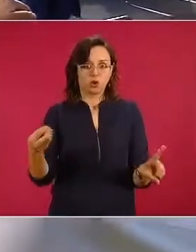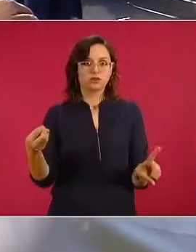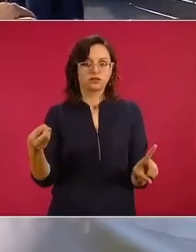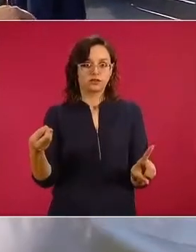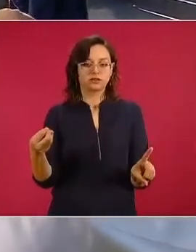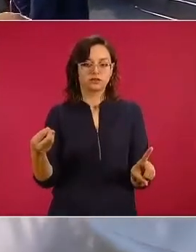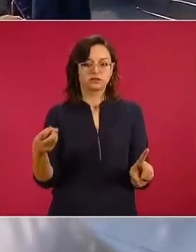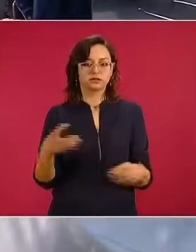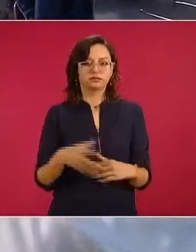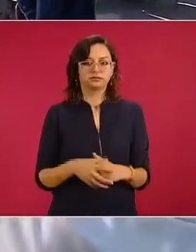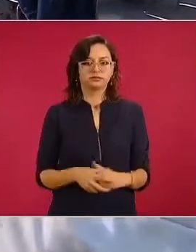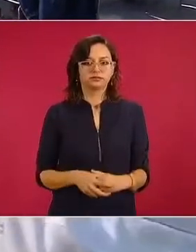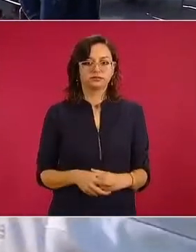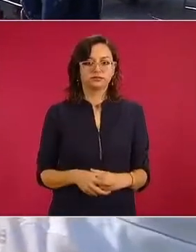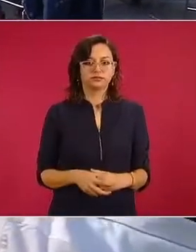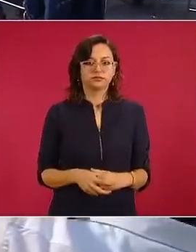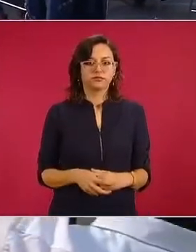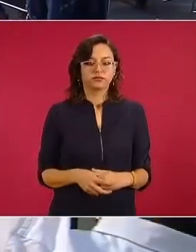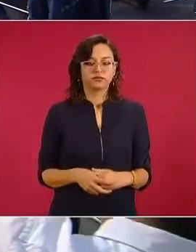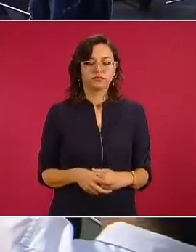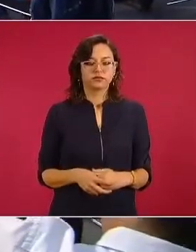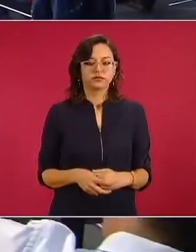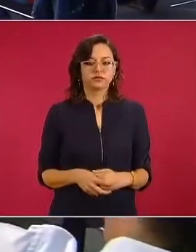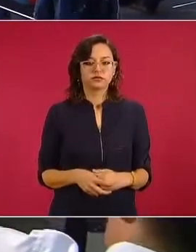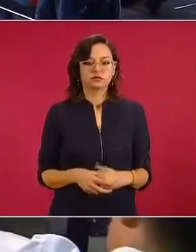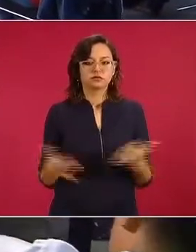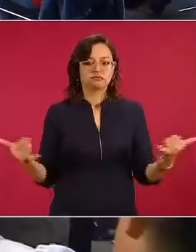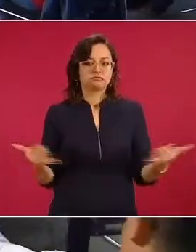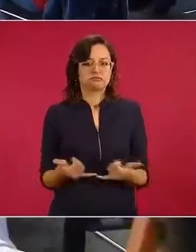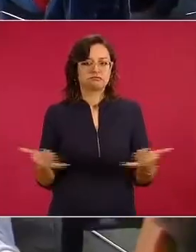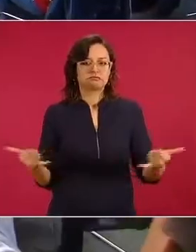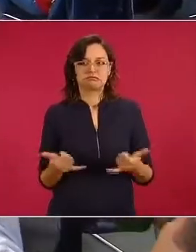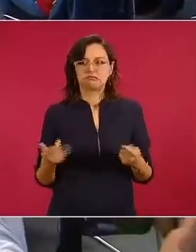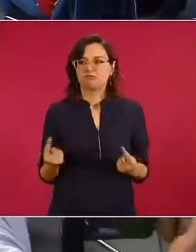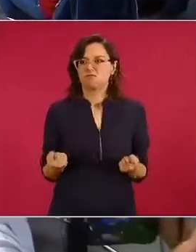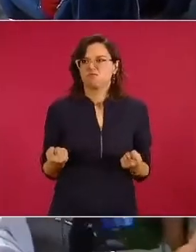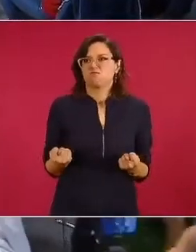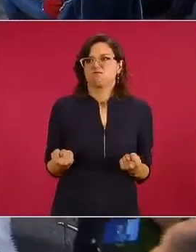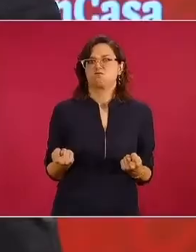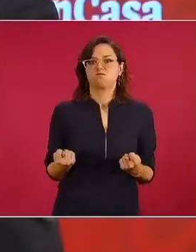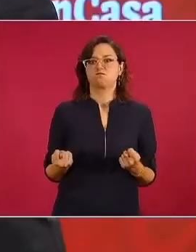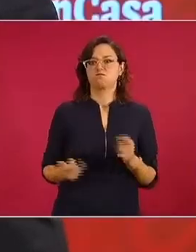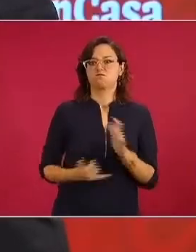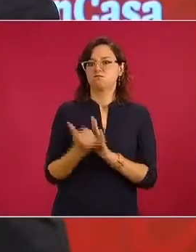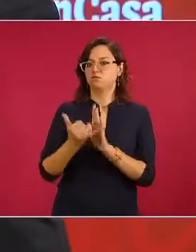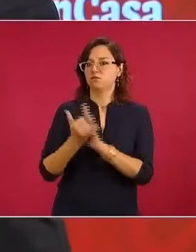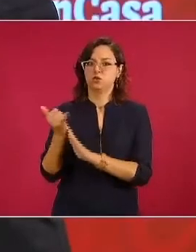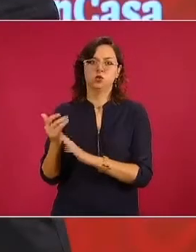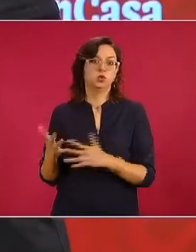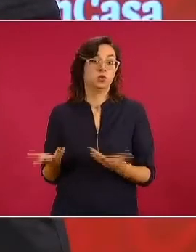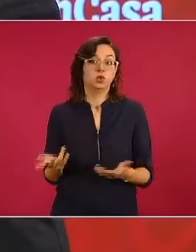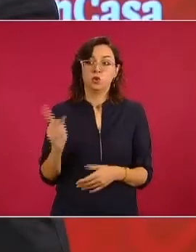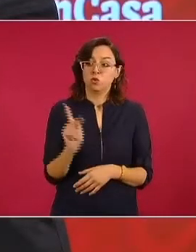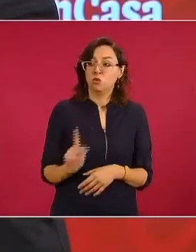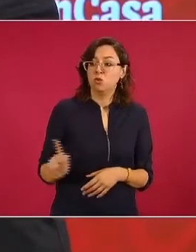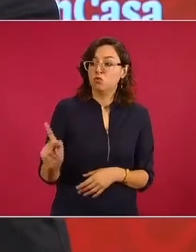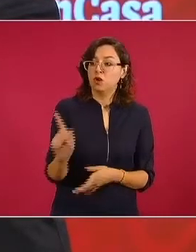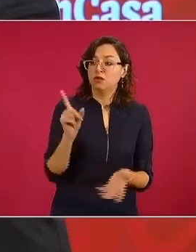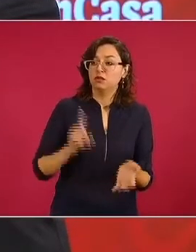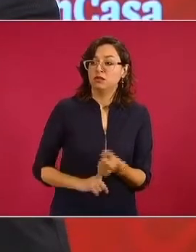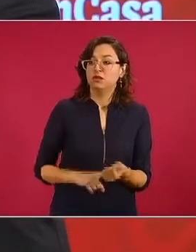que no haya anarquía, que cuidemos las bellezas de los pueblos.